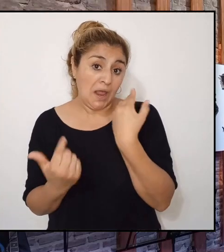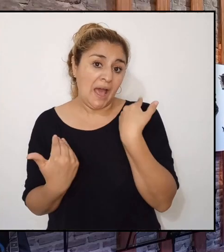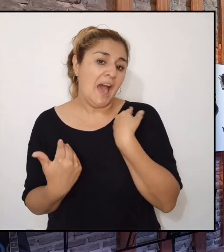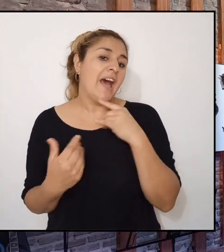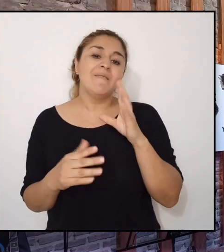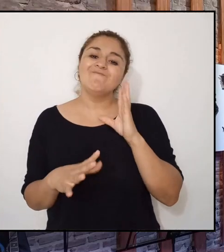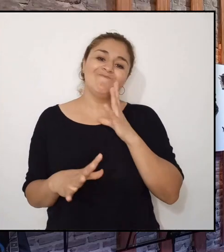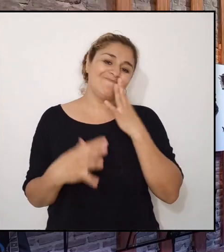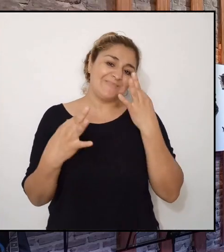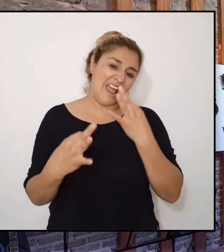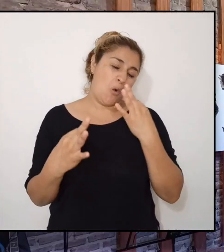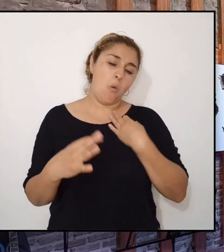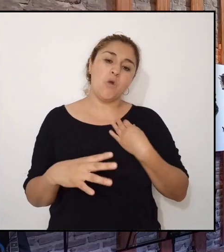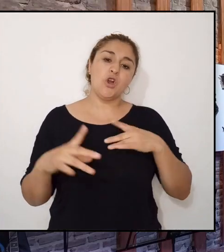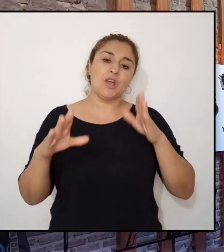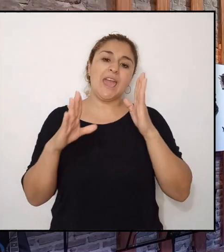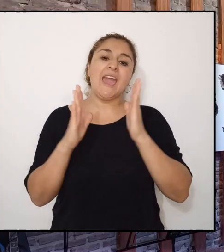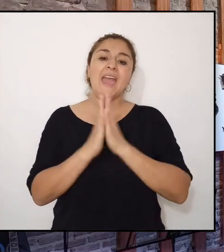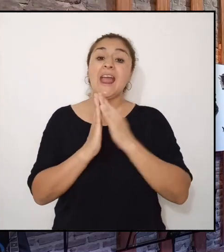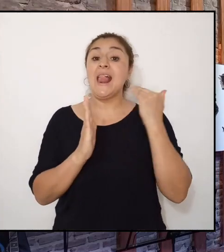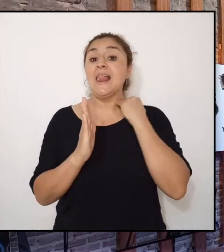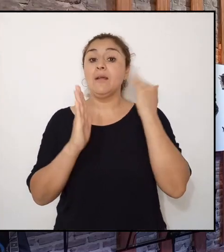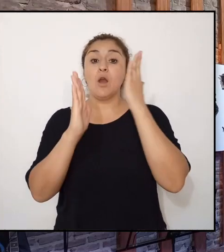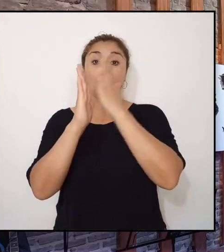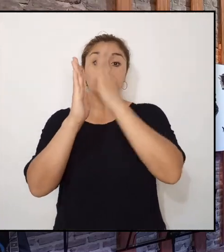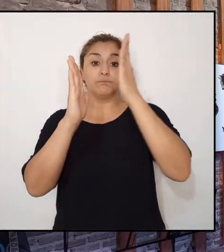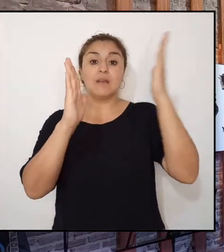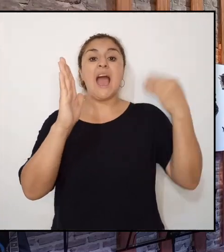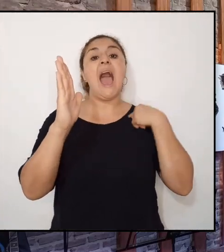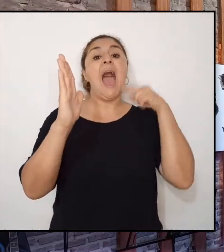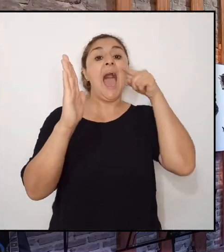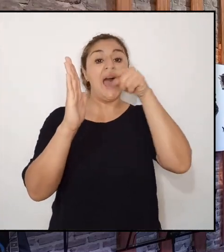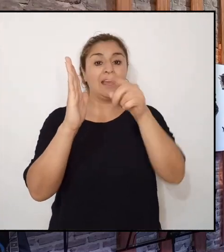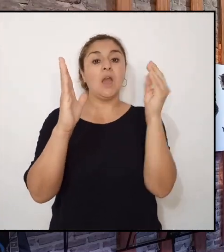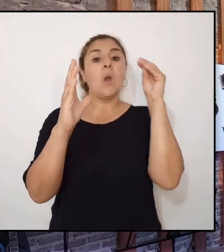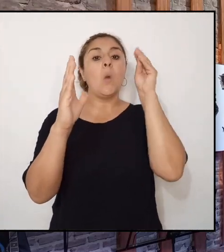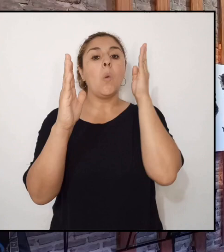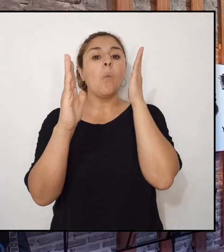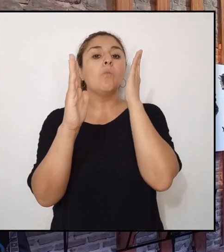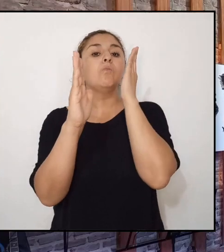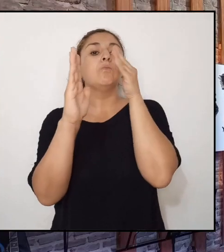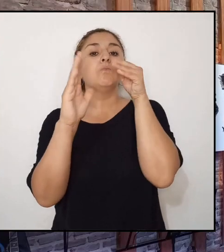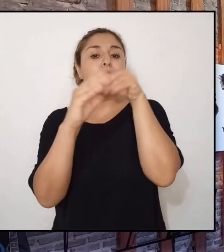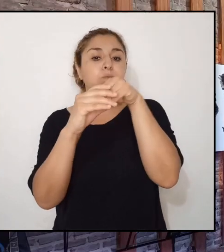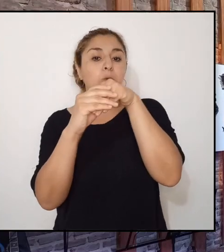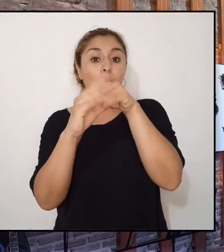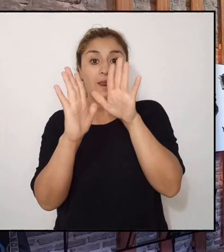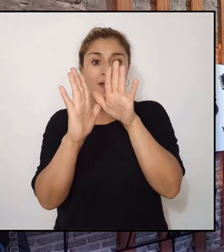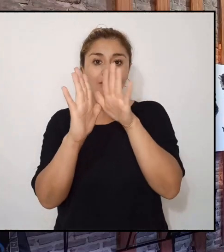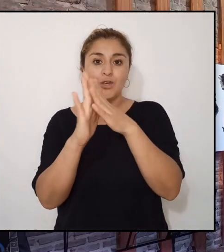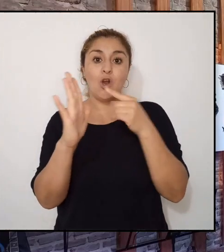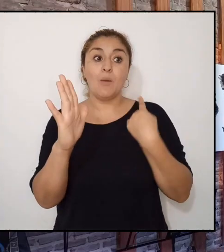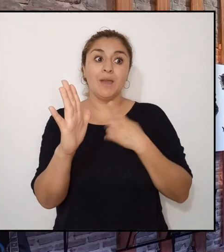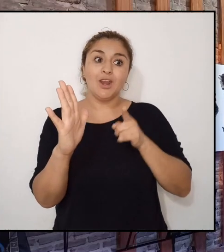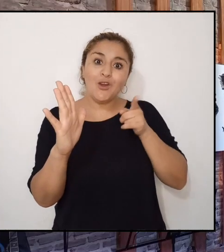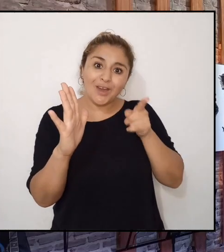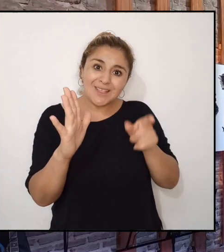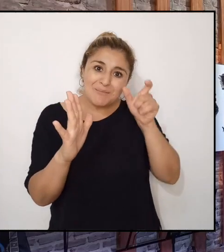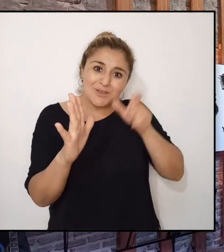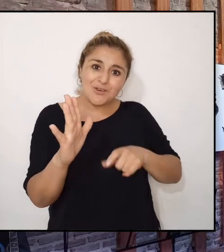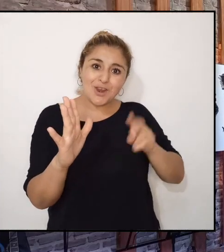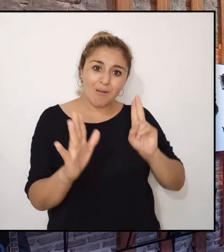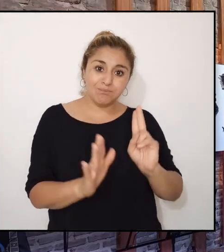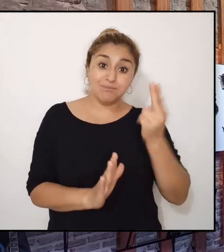eso es todo mentira. Bueno, él murió. Cuando él muere, su casa